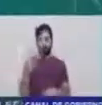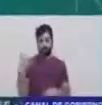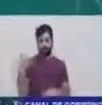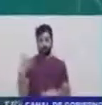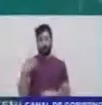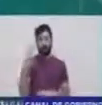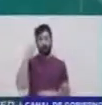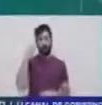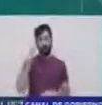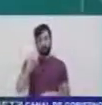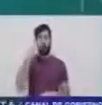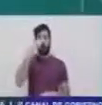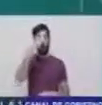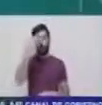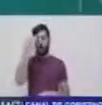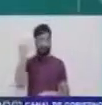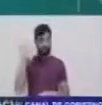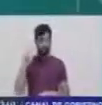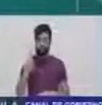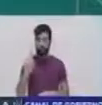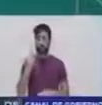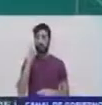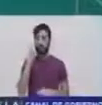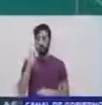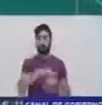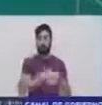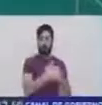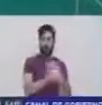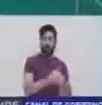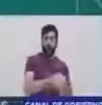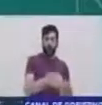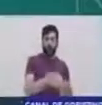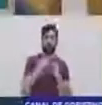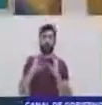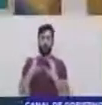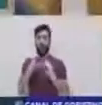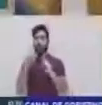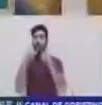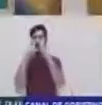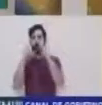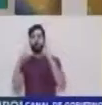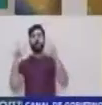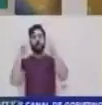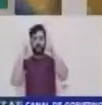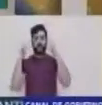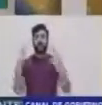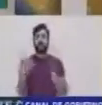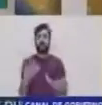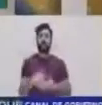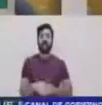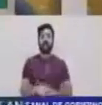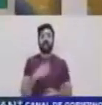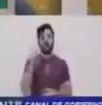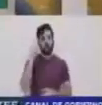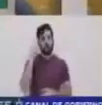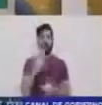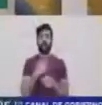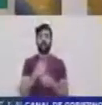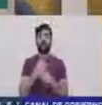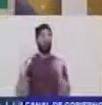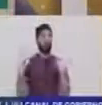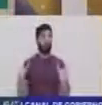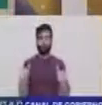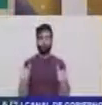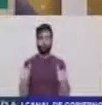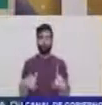olviden mantener las medidas de higiene, el distanciamiento social, usar siempre mascarilla, pues sí, pues tomen en